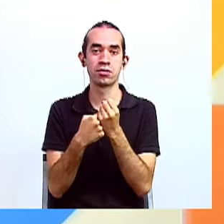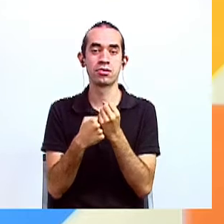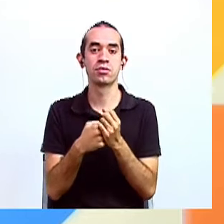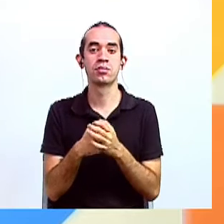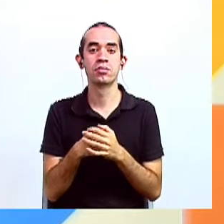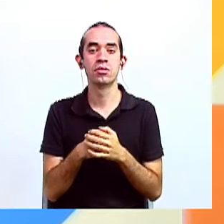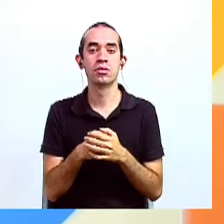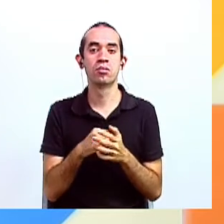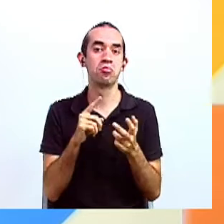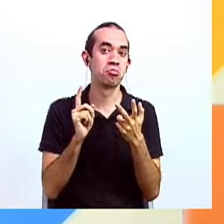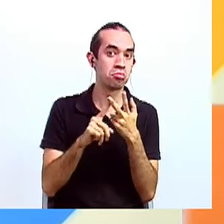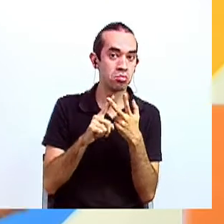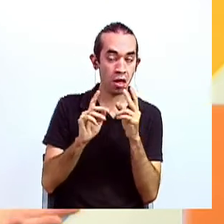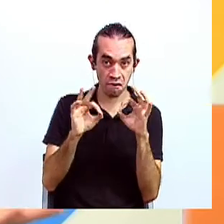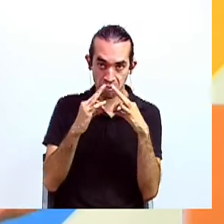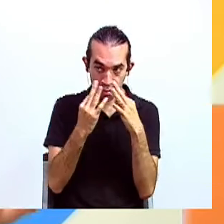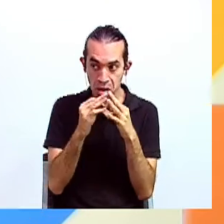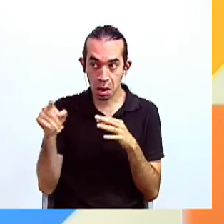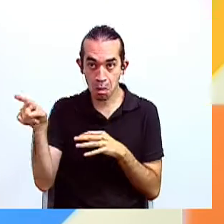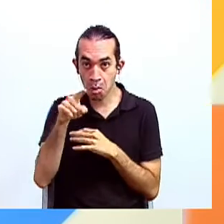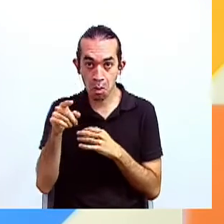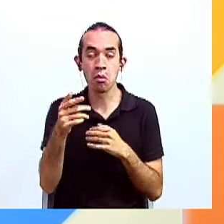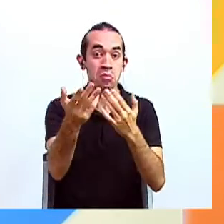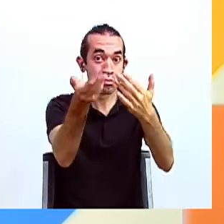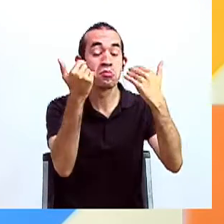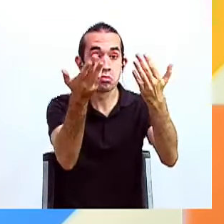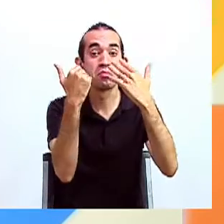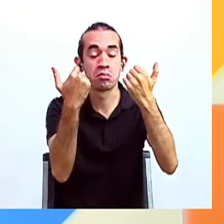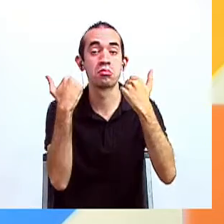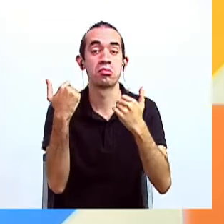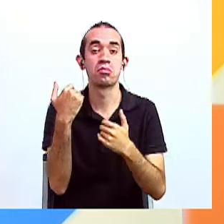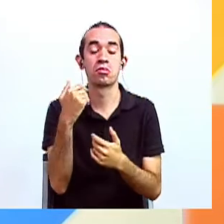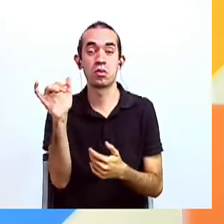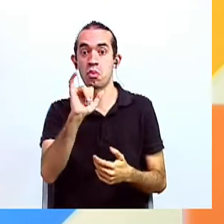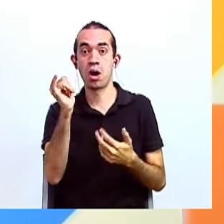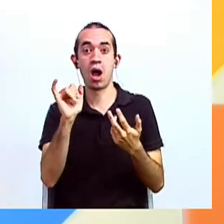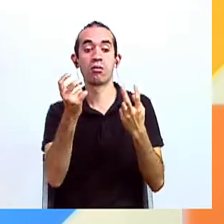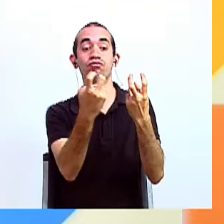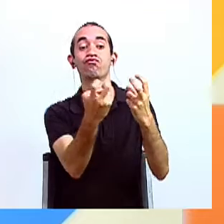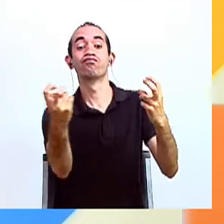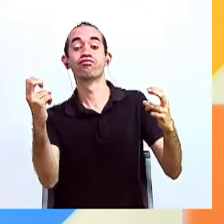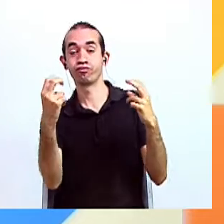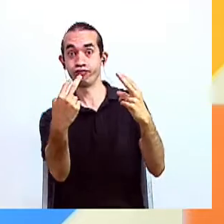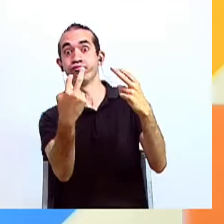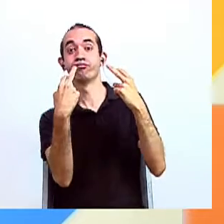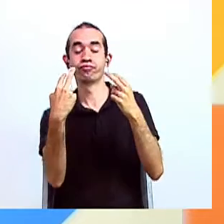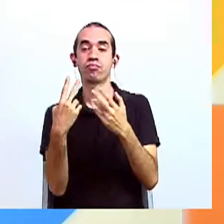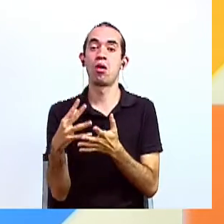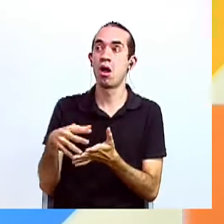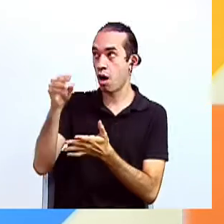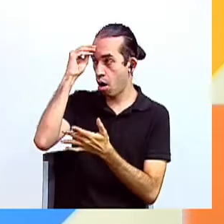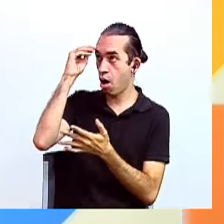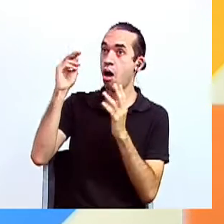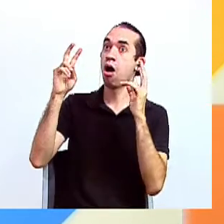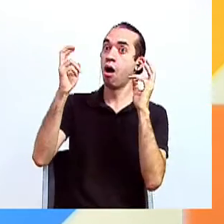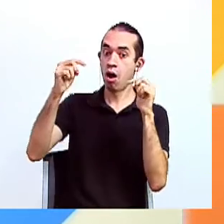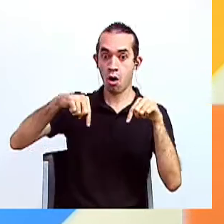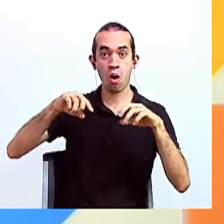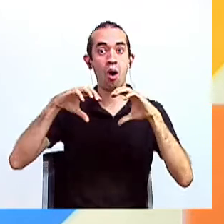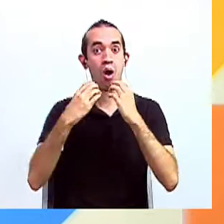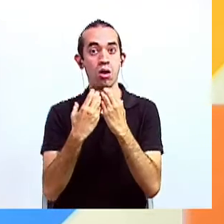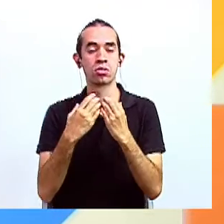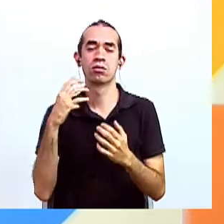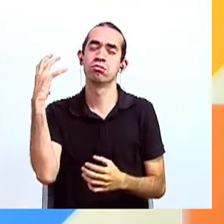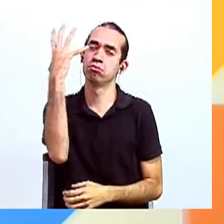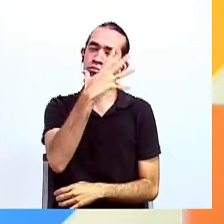su familia tal vez? Pues invítenla para que reciban con ustedes la clase del día de hoy. Esta experiencia es